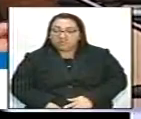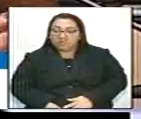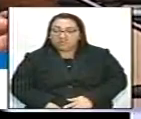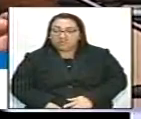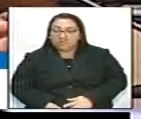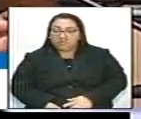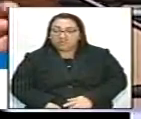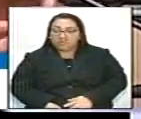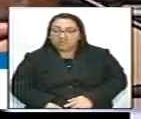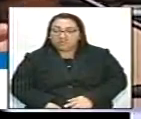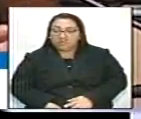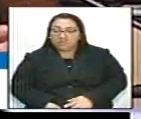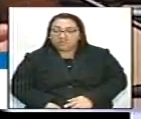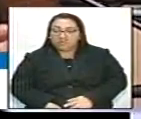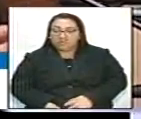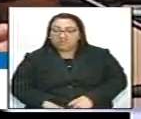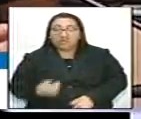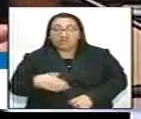digamos,